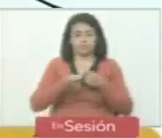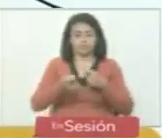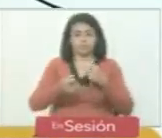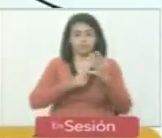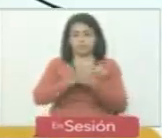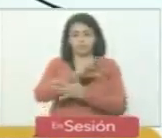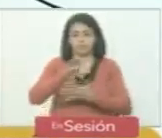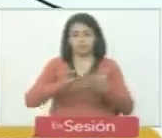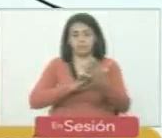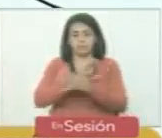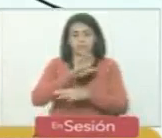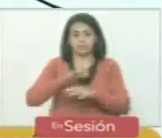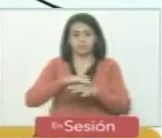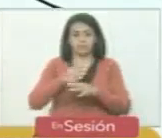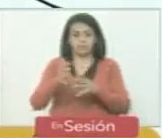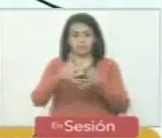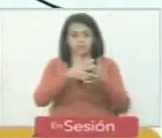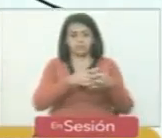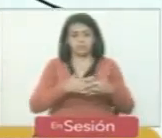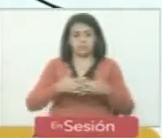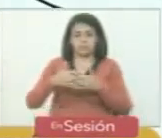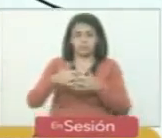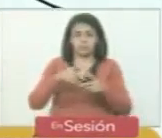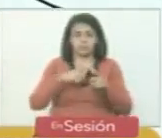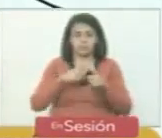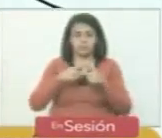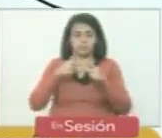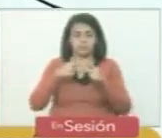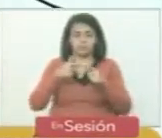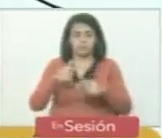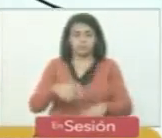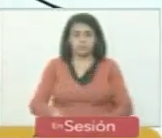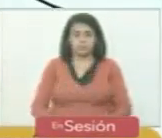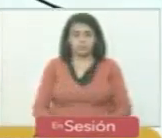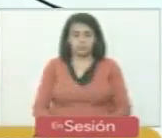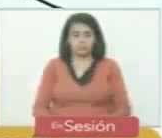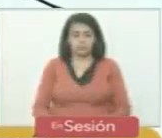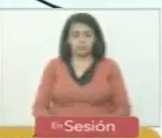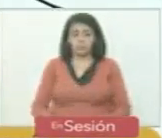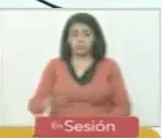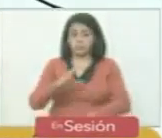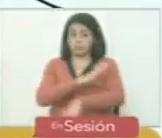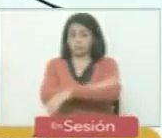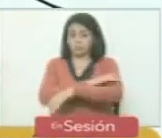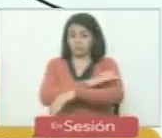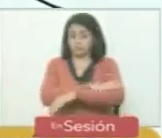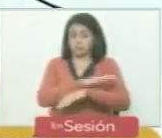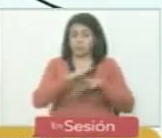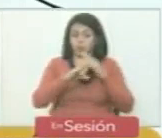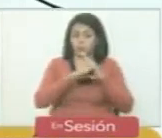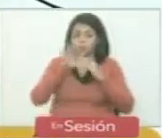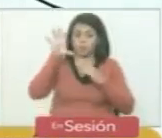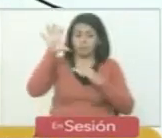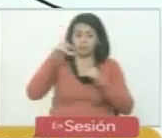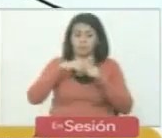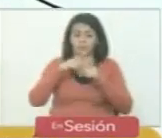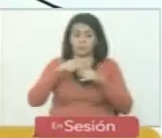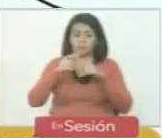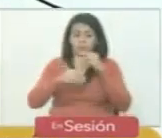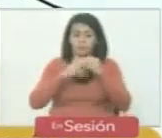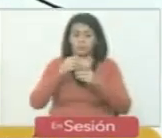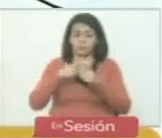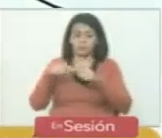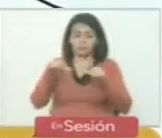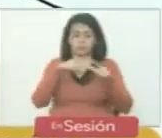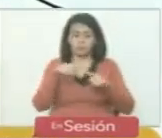perversos por parte del Imperio Norteamericano y la derecha apátrida en los escenarios que